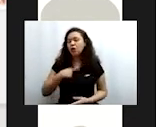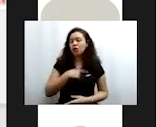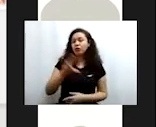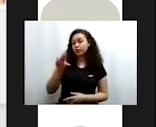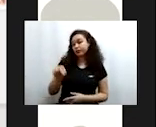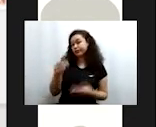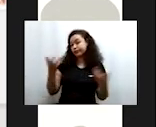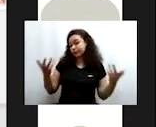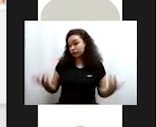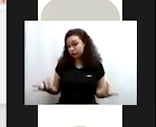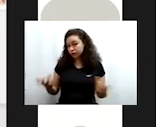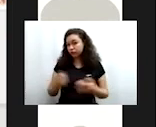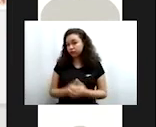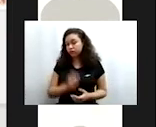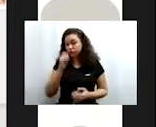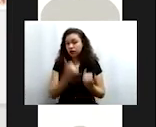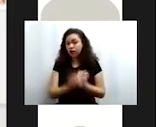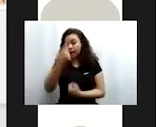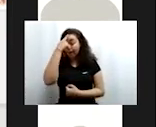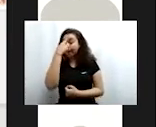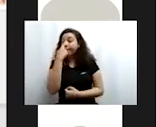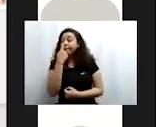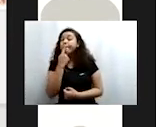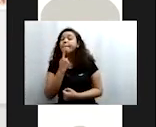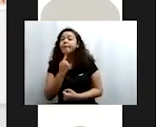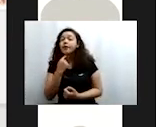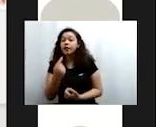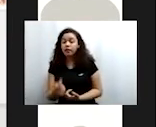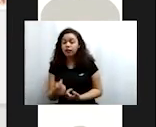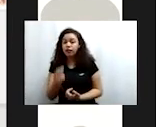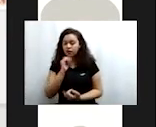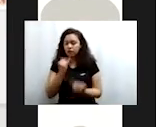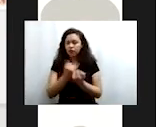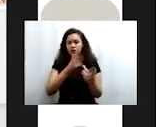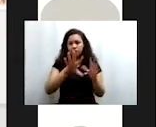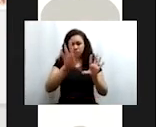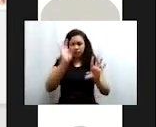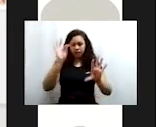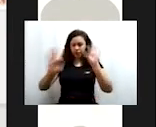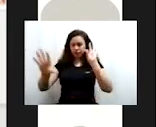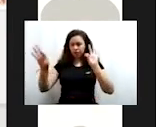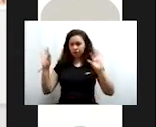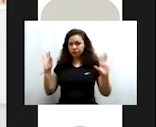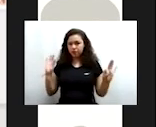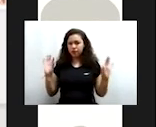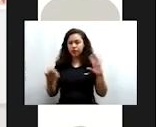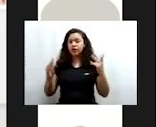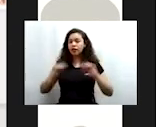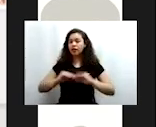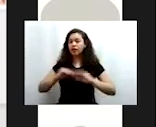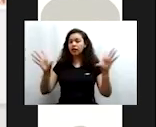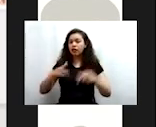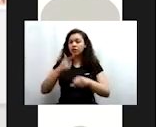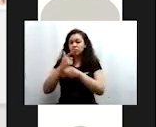también tiene que ver con ese perfil, que no lograron, y en el reclutamiento, no lograron identificar con claridad